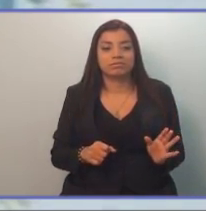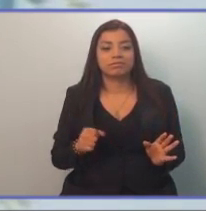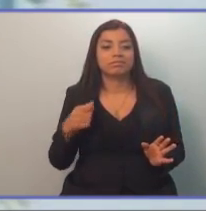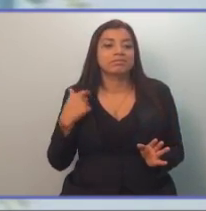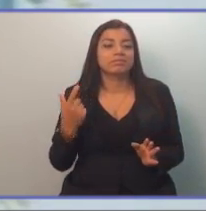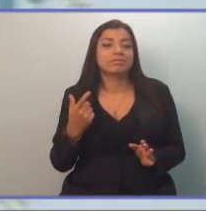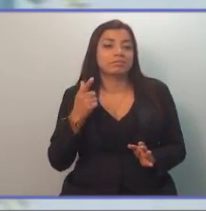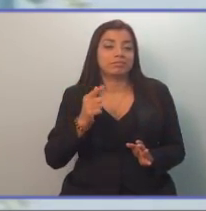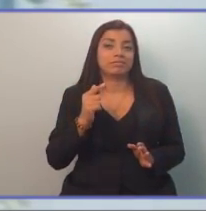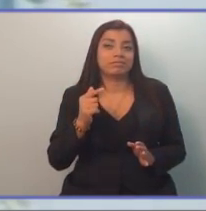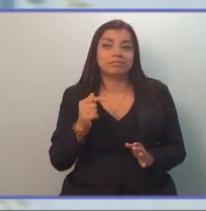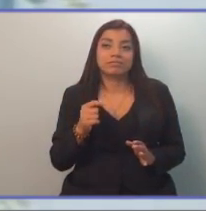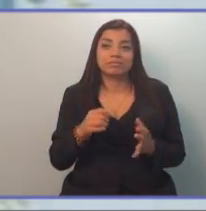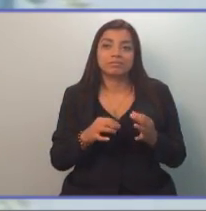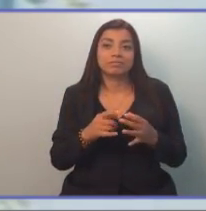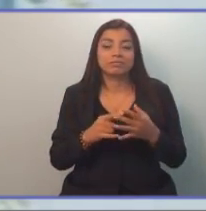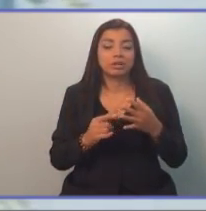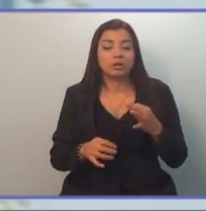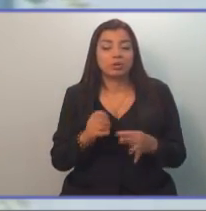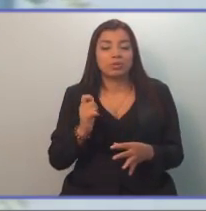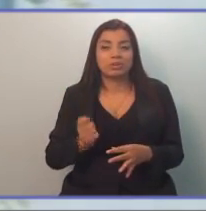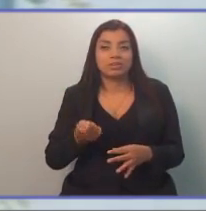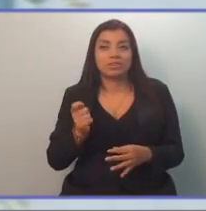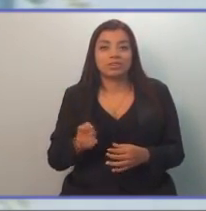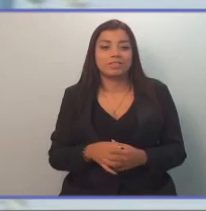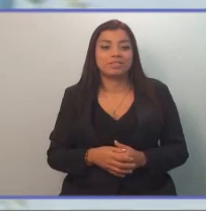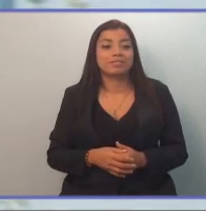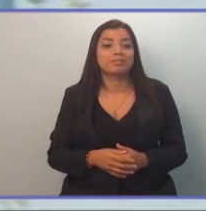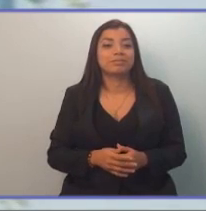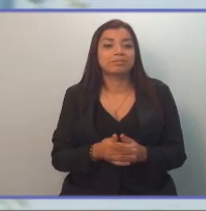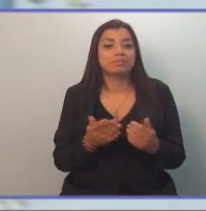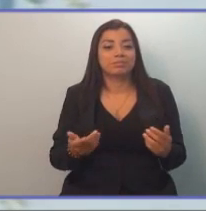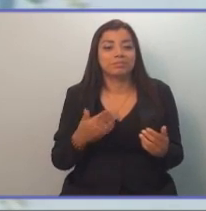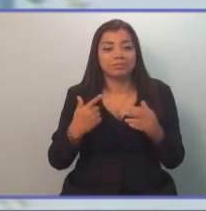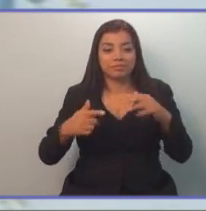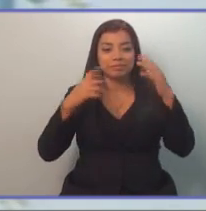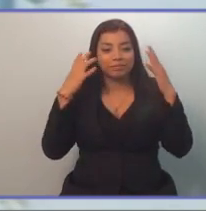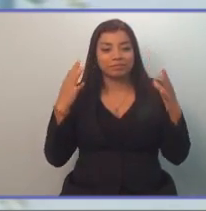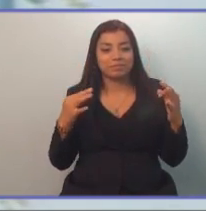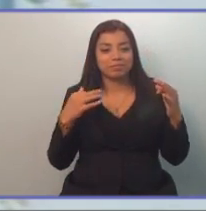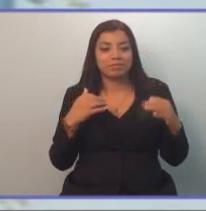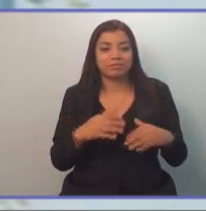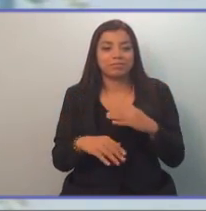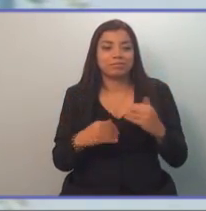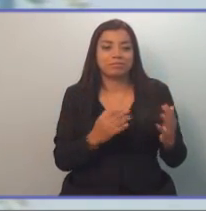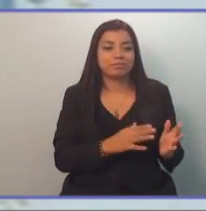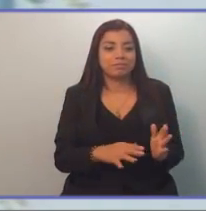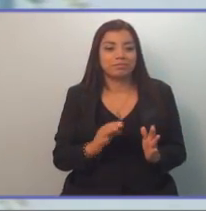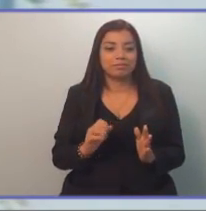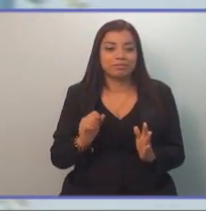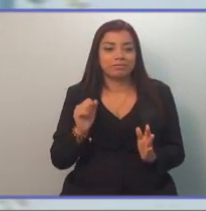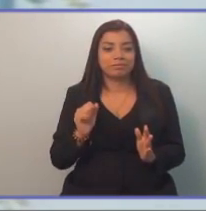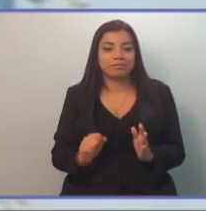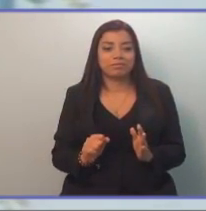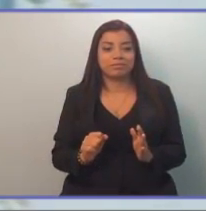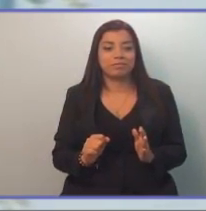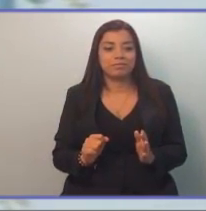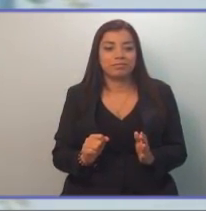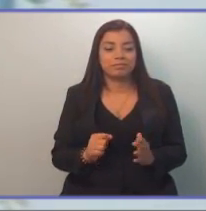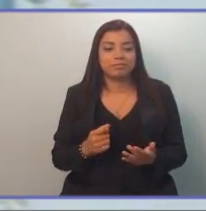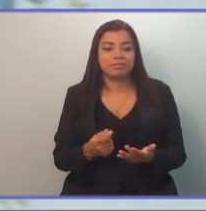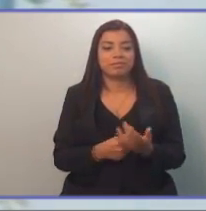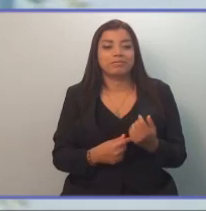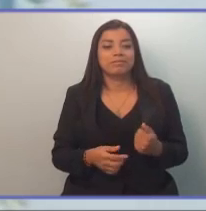en apelación de juicios contenciosos. O sea, de que la decisión que tomó Corte y que fue, por